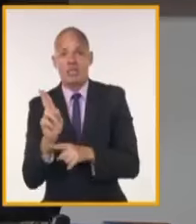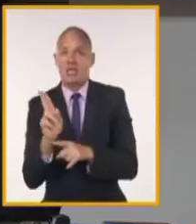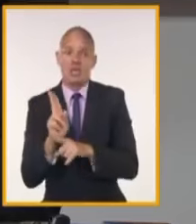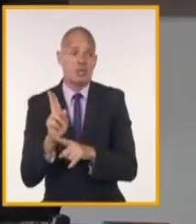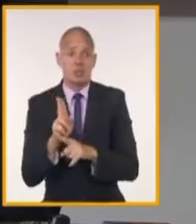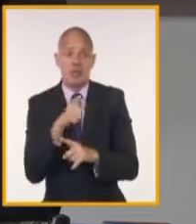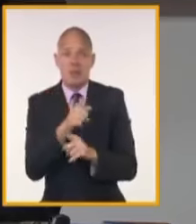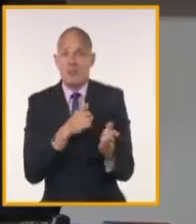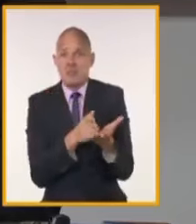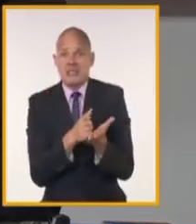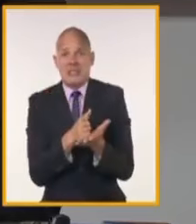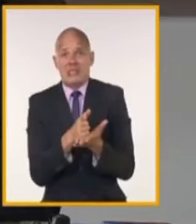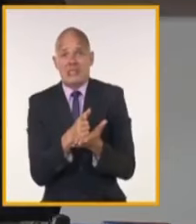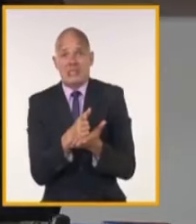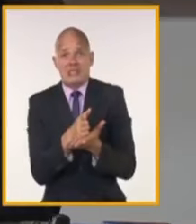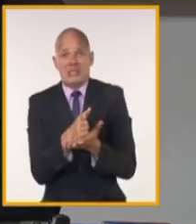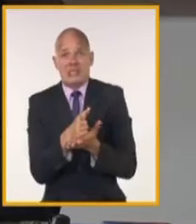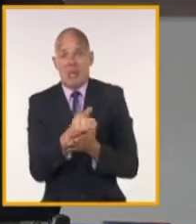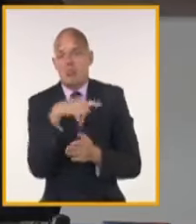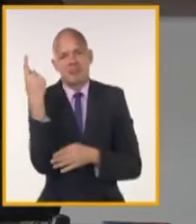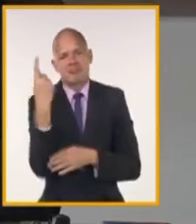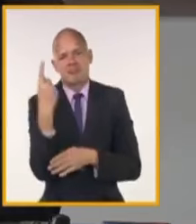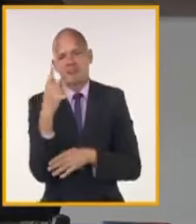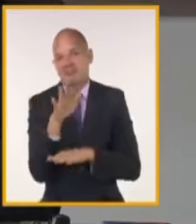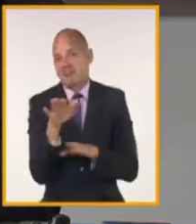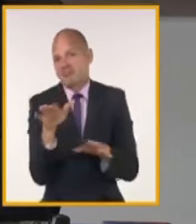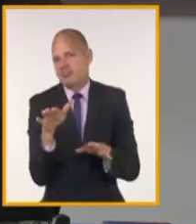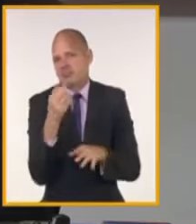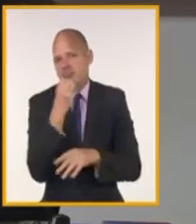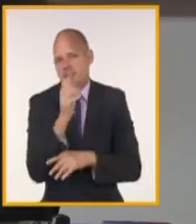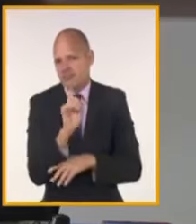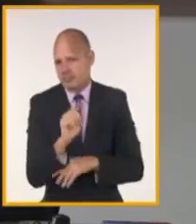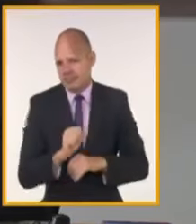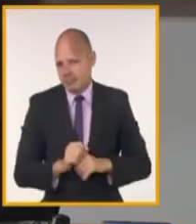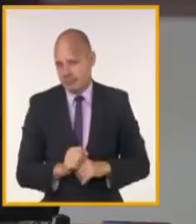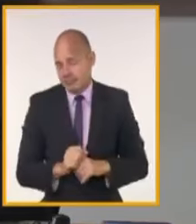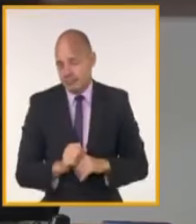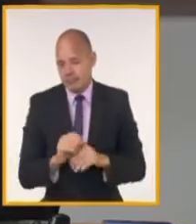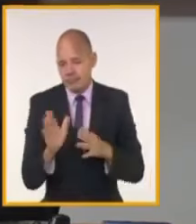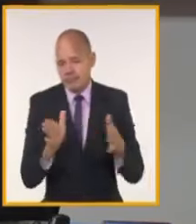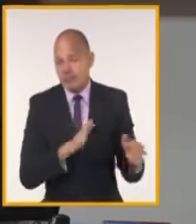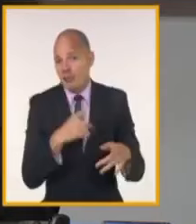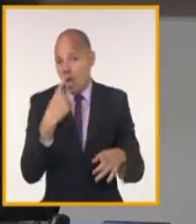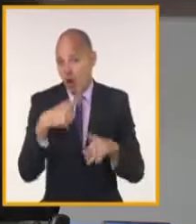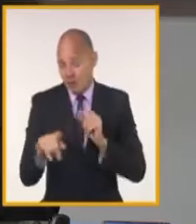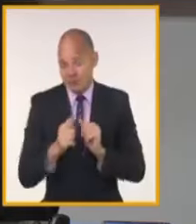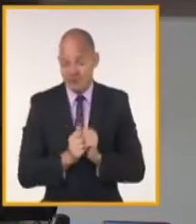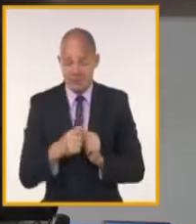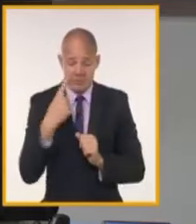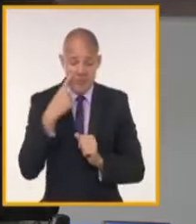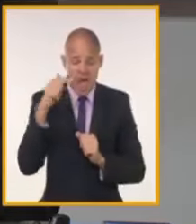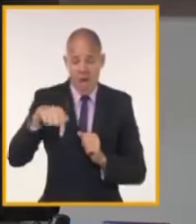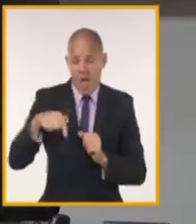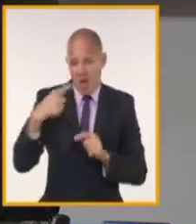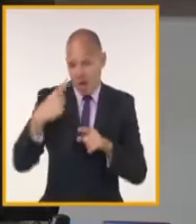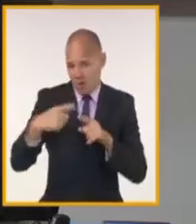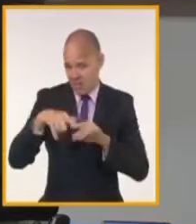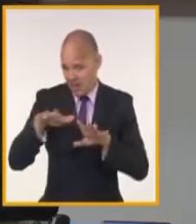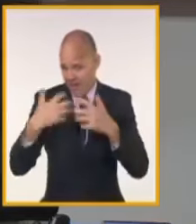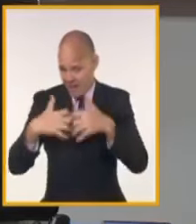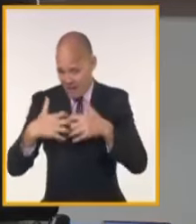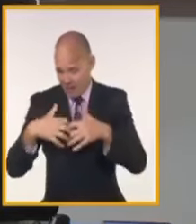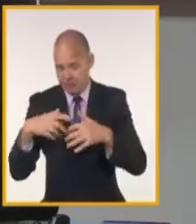ahora en el concepto este mantenimiento unidades que van a estar un año fuera este Habana 2 por ejemplo estamos planificando